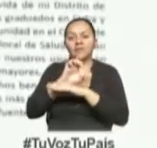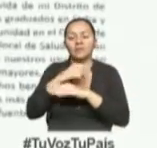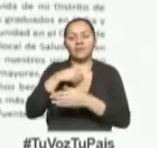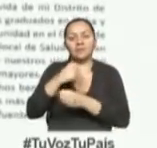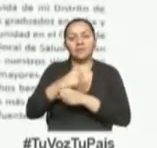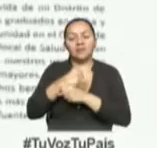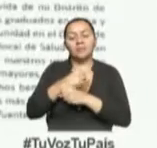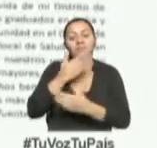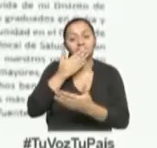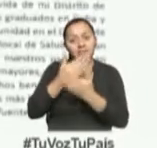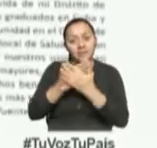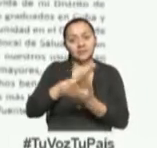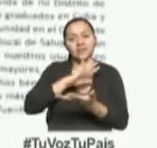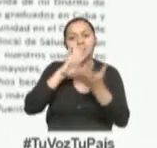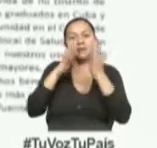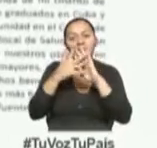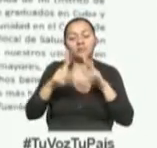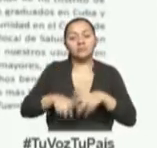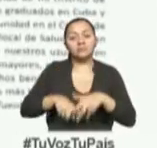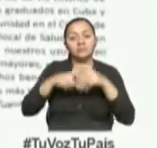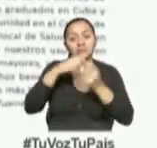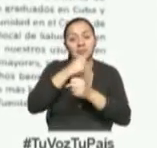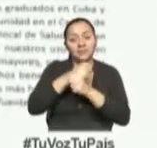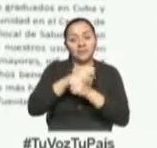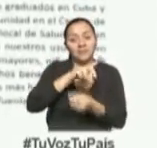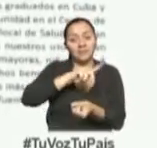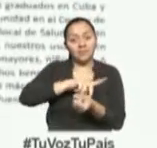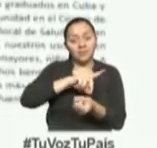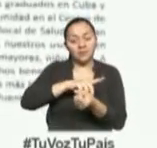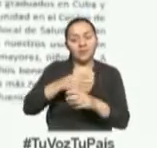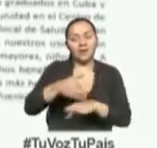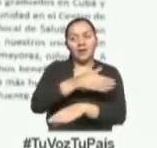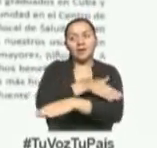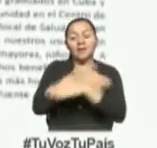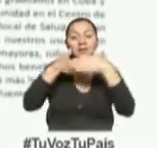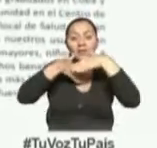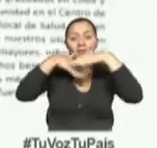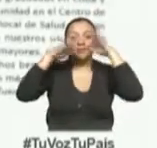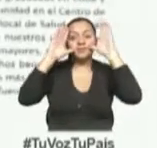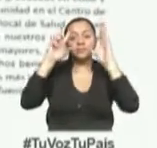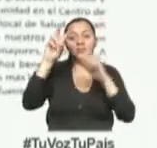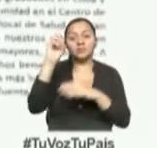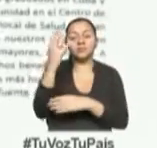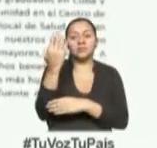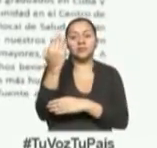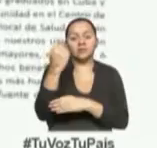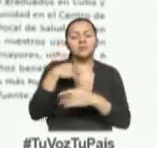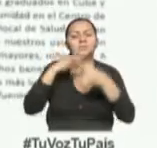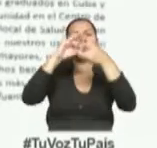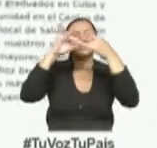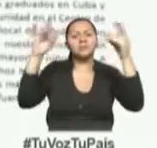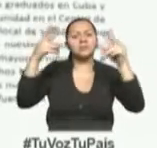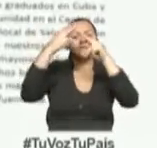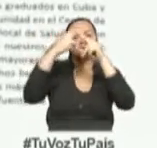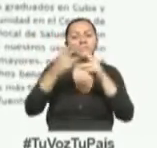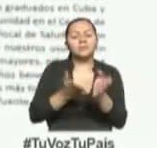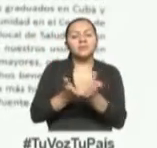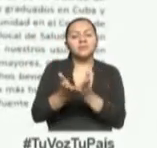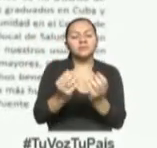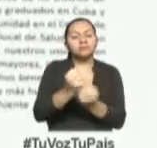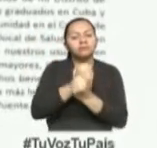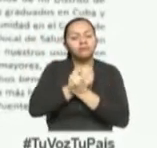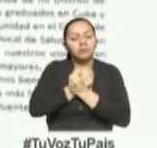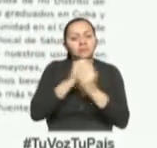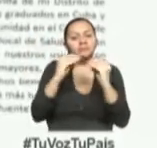que por ello, desde que inicié a laborar como médico especialista desde diciembre del 2014, mi lema siempre fue servir con amor,